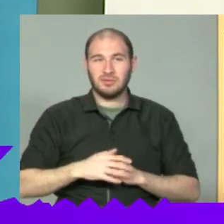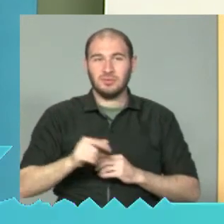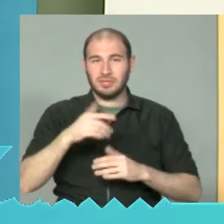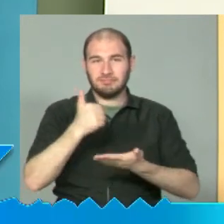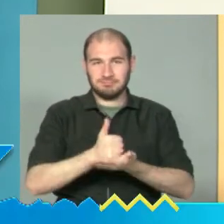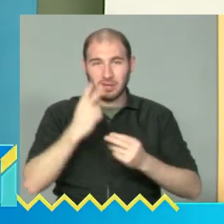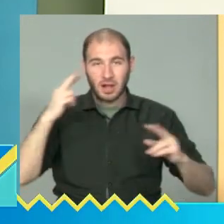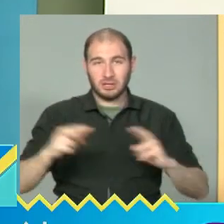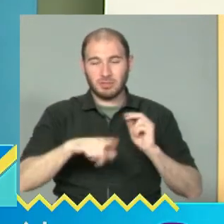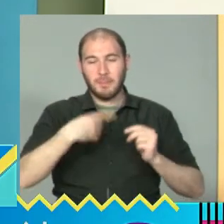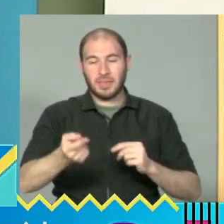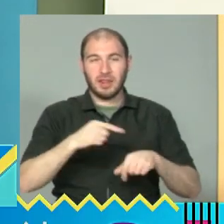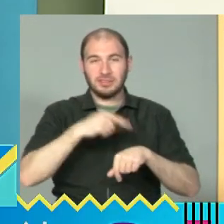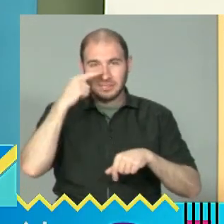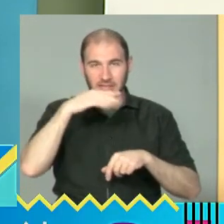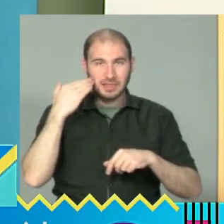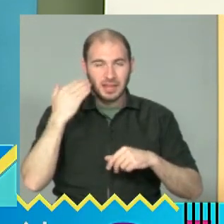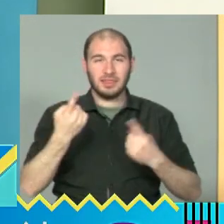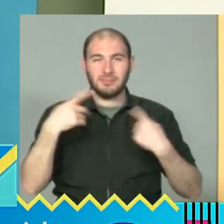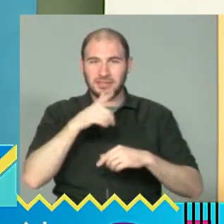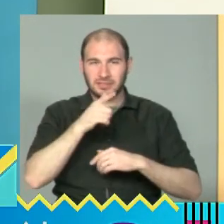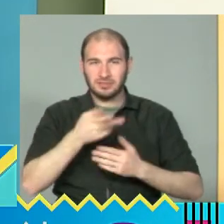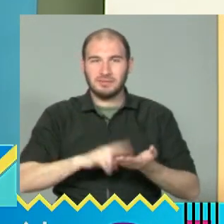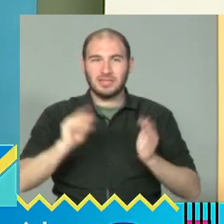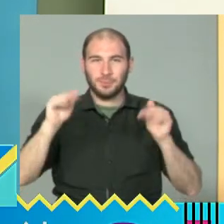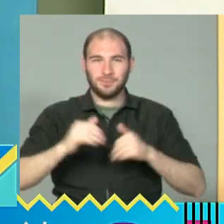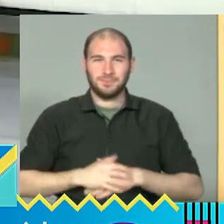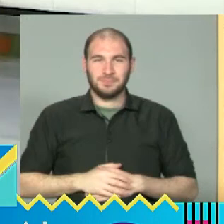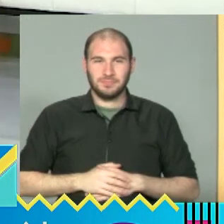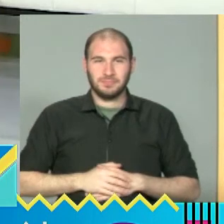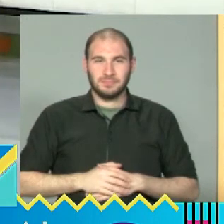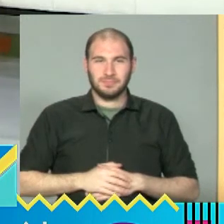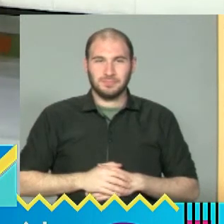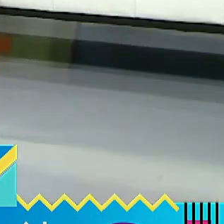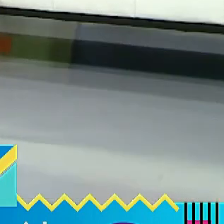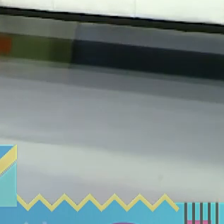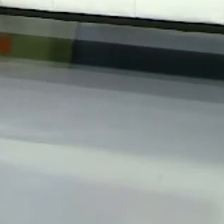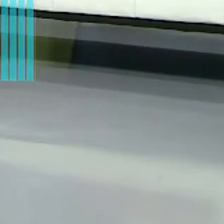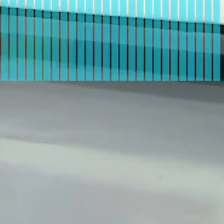haber estado ahí. Nos reencontramos mañana a las 19 horas con un nuevo Distintos Parecidos. Chau, chau.